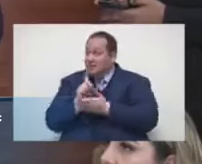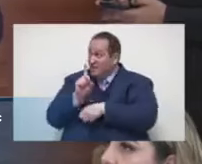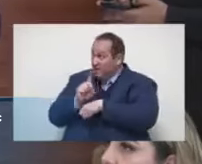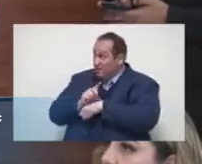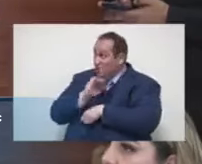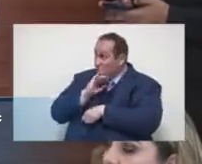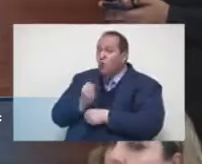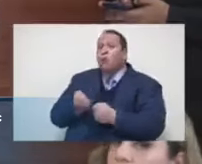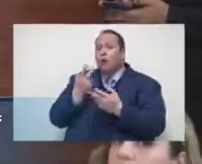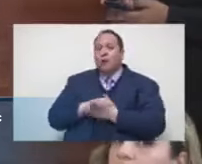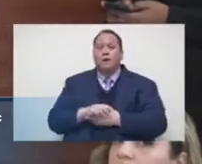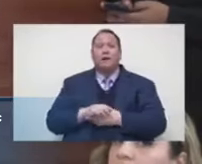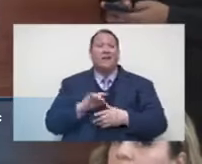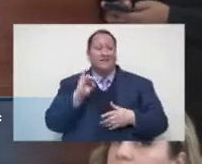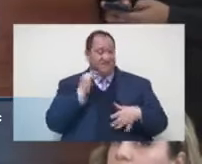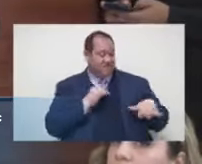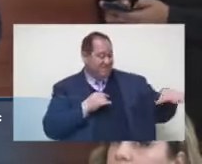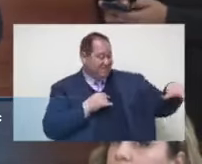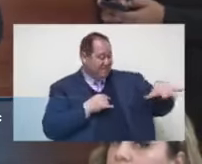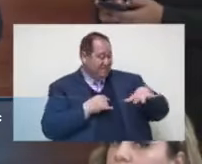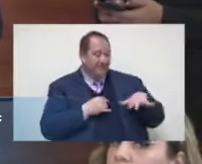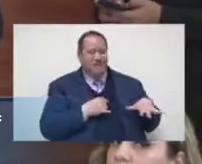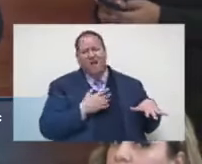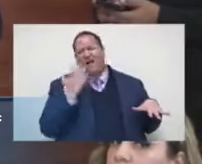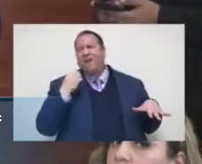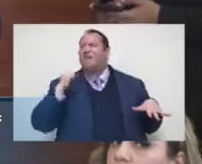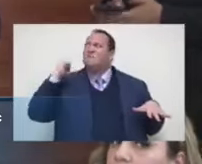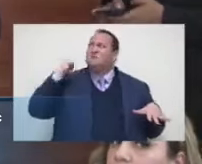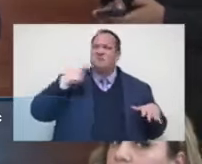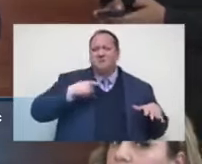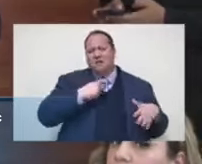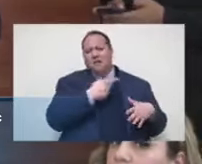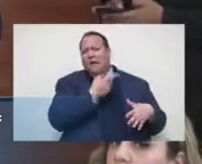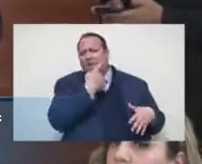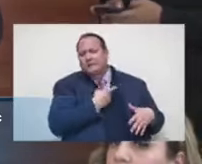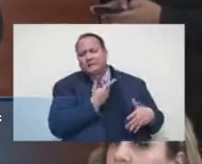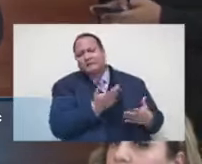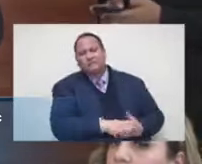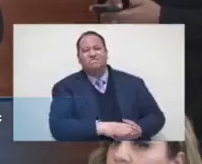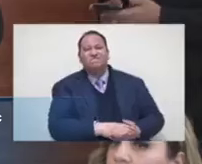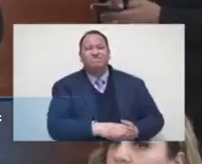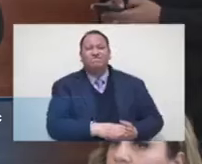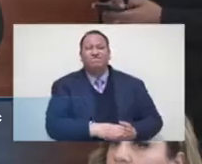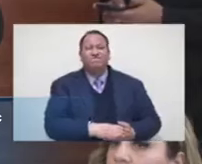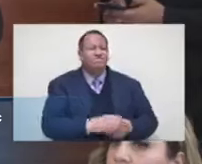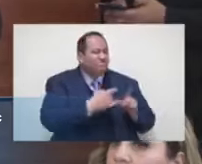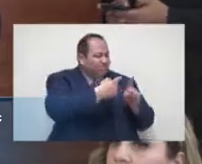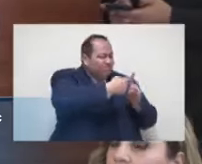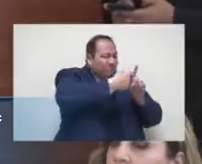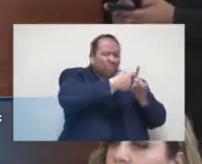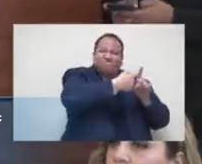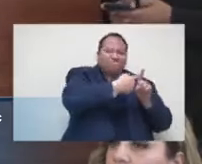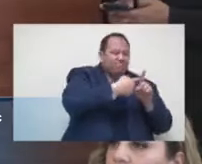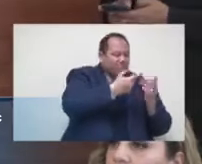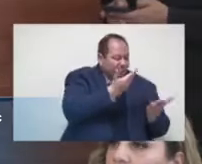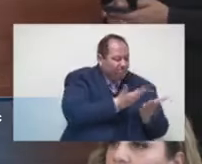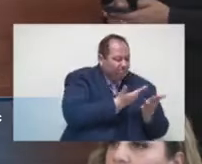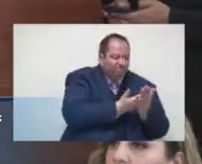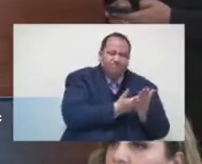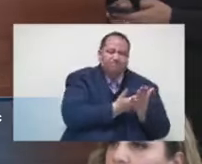Tijuana, activistas de Tijuana de toda la vida han señalado que pues las estaciones de monitoreo no están dando los